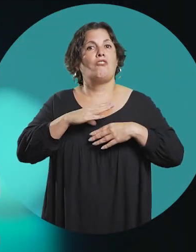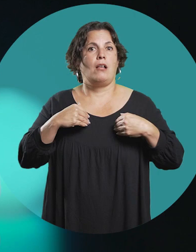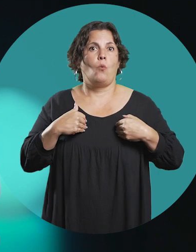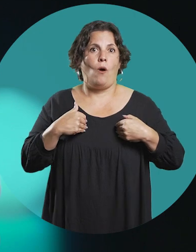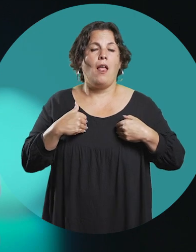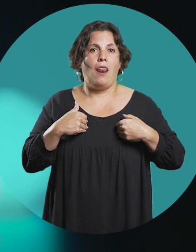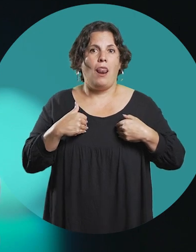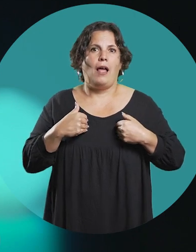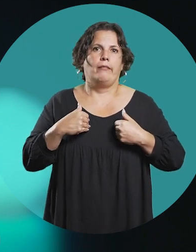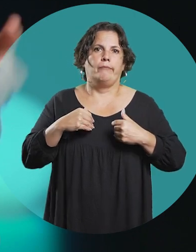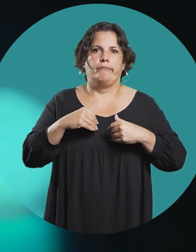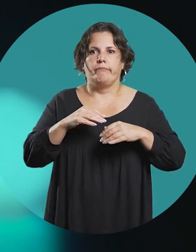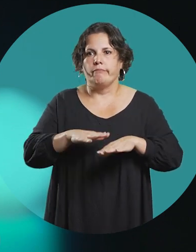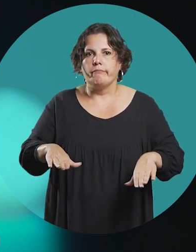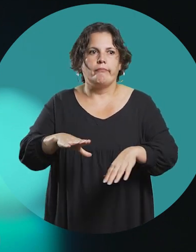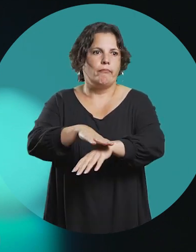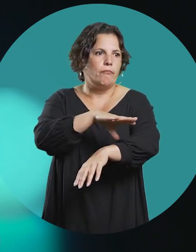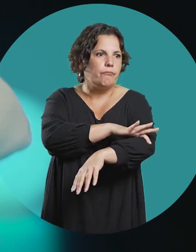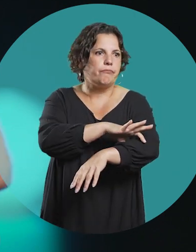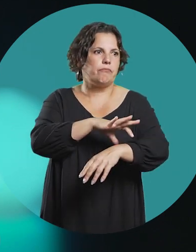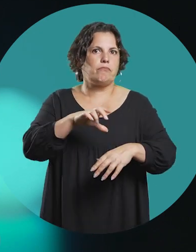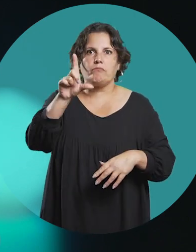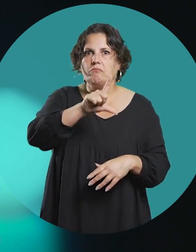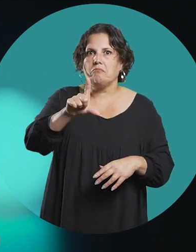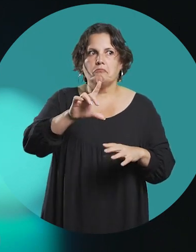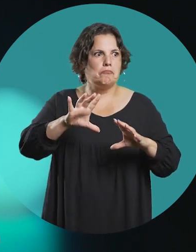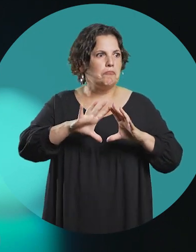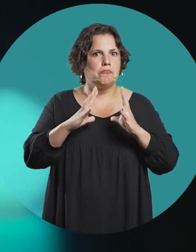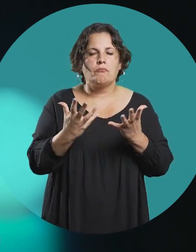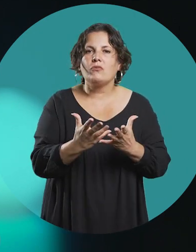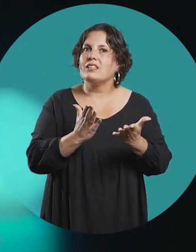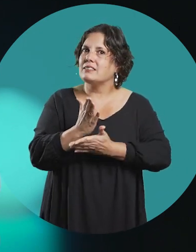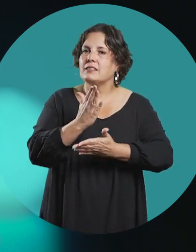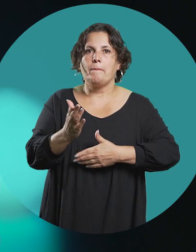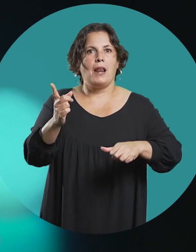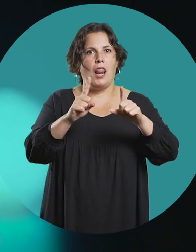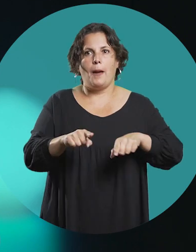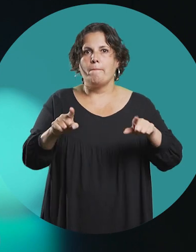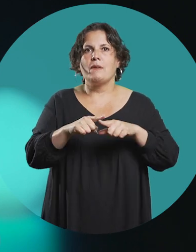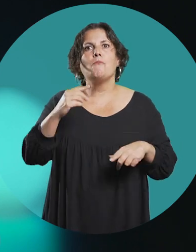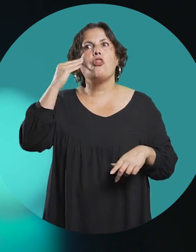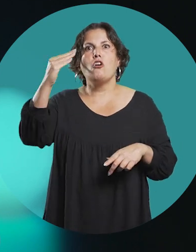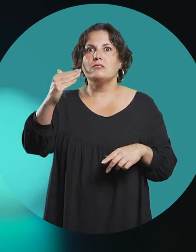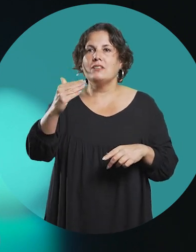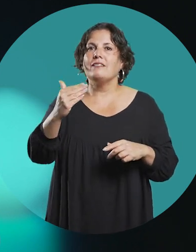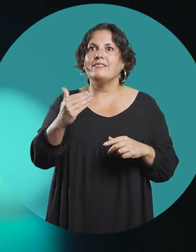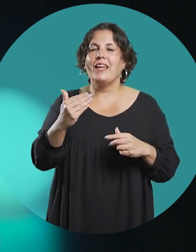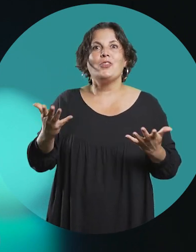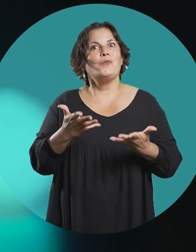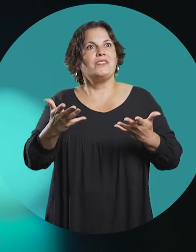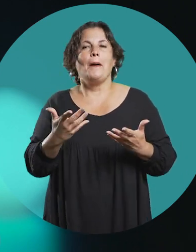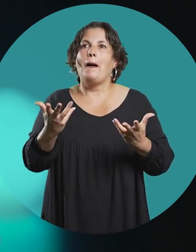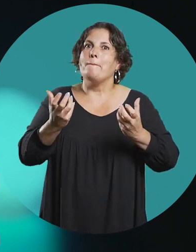escuelas... primaria, jardín, liceo, todo, es siempre la misma. O sea, los docentes se suman, se